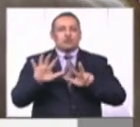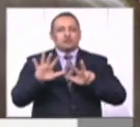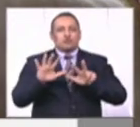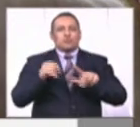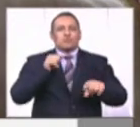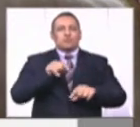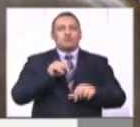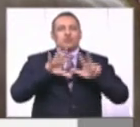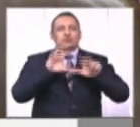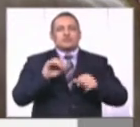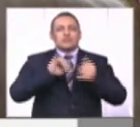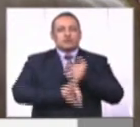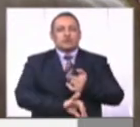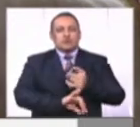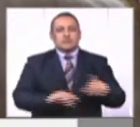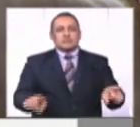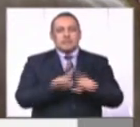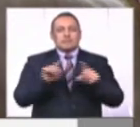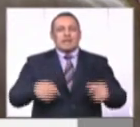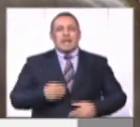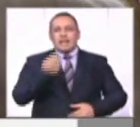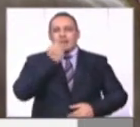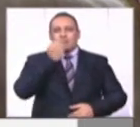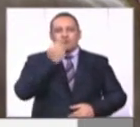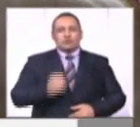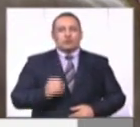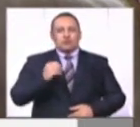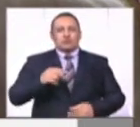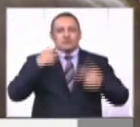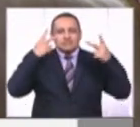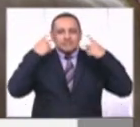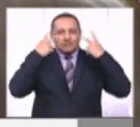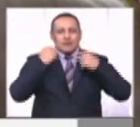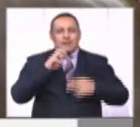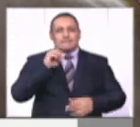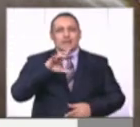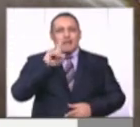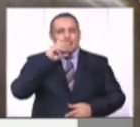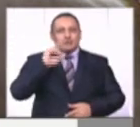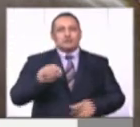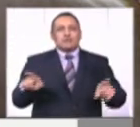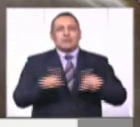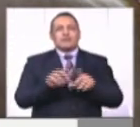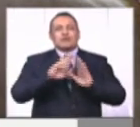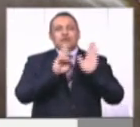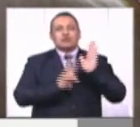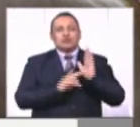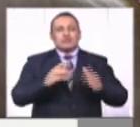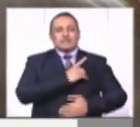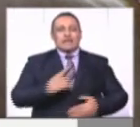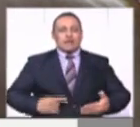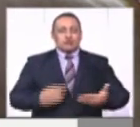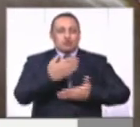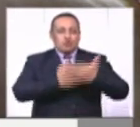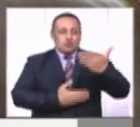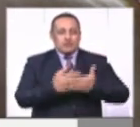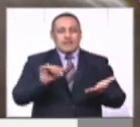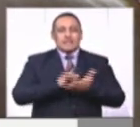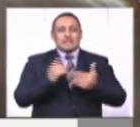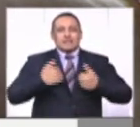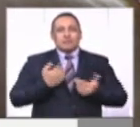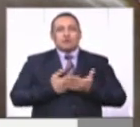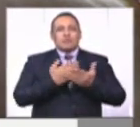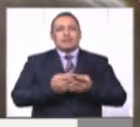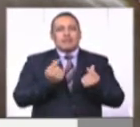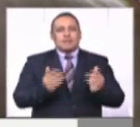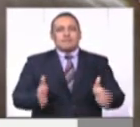128.80 soles en almuerzos del chifa palacio Pese a que la resolución directoral que faculte el uso de la